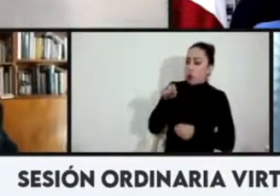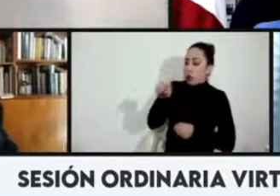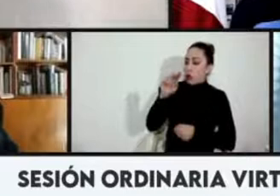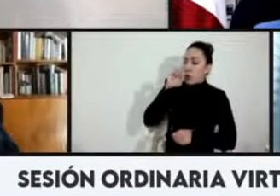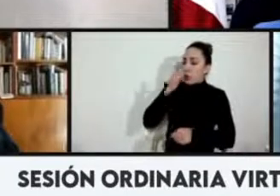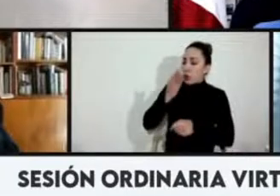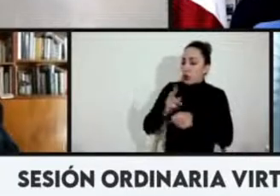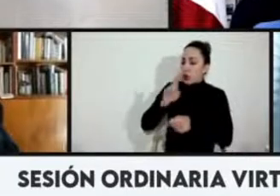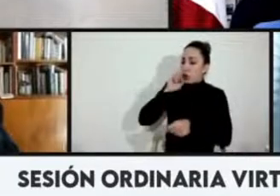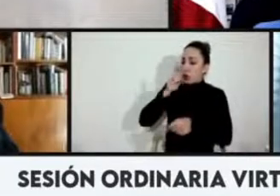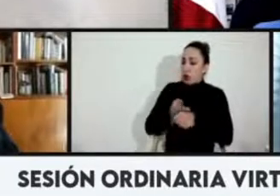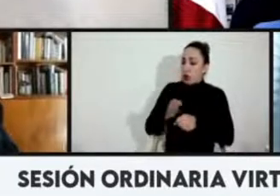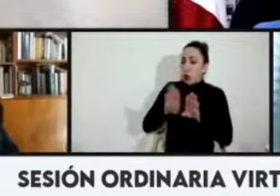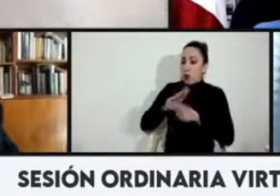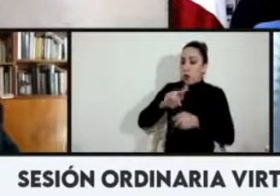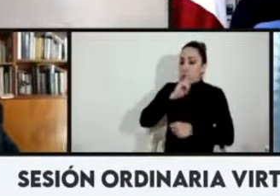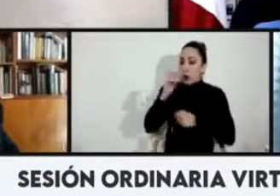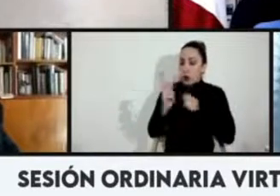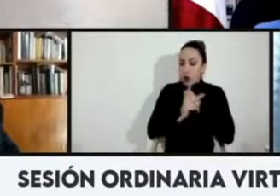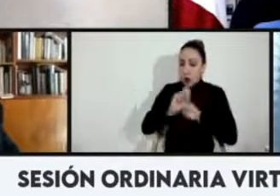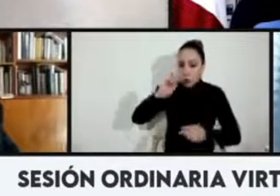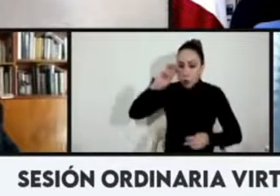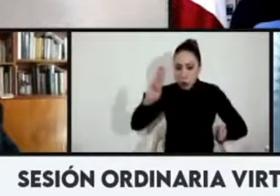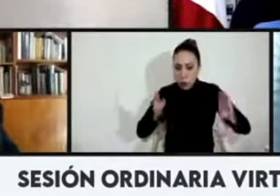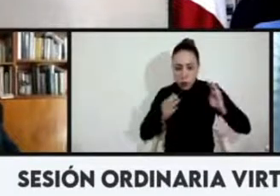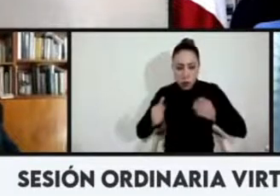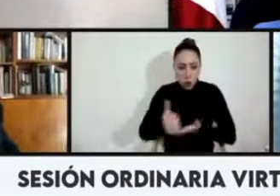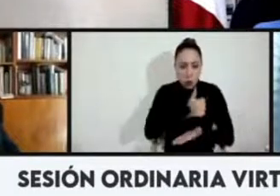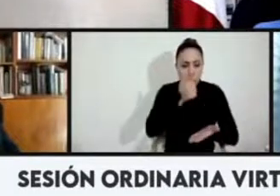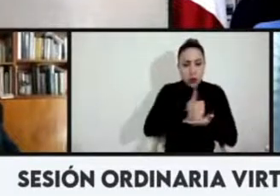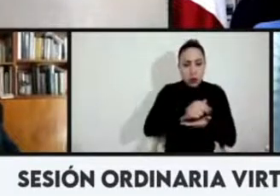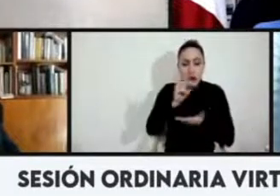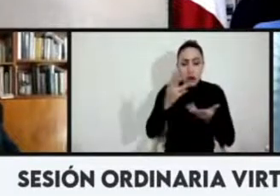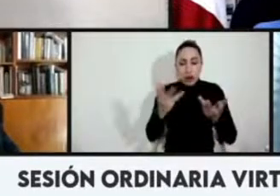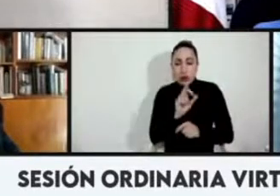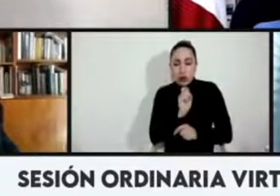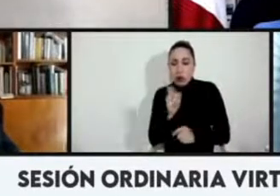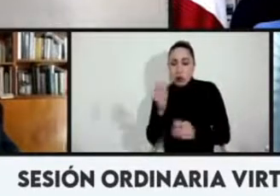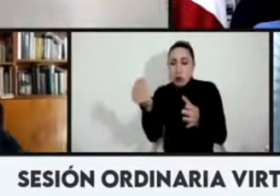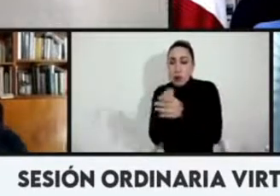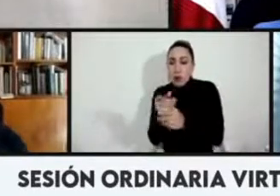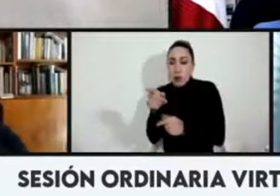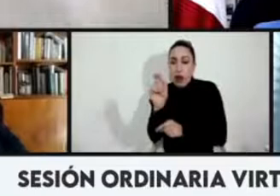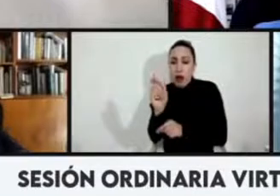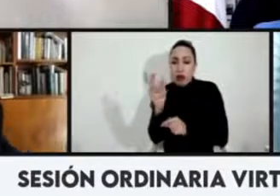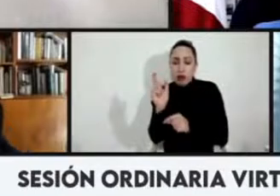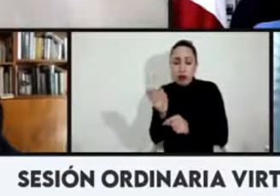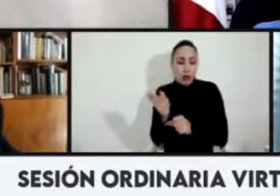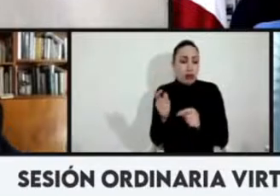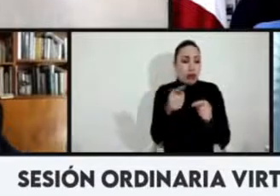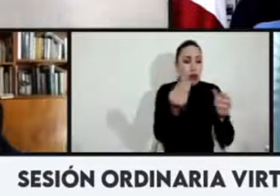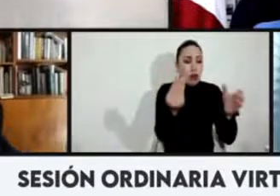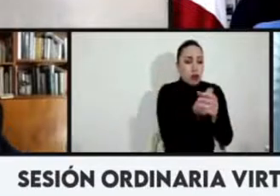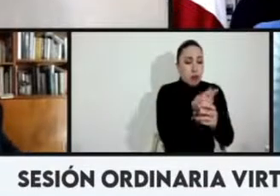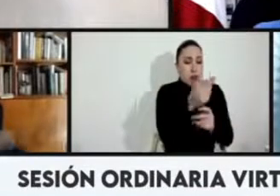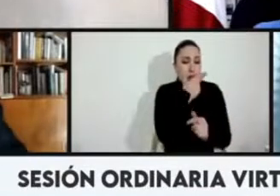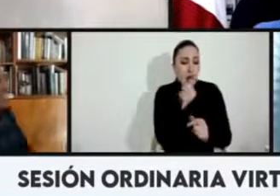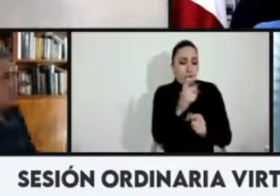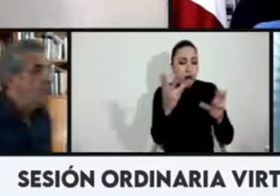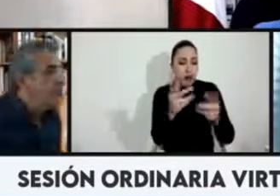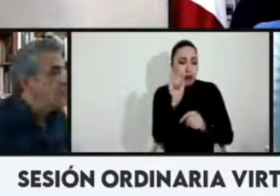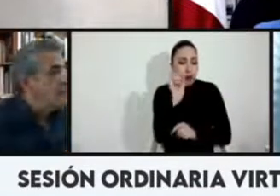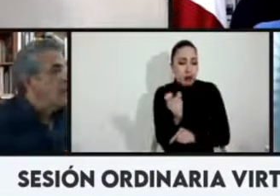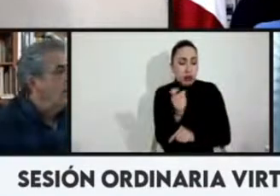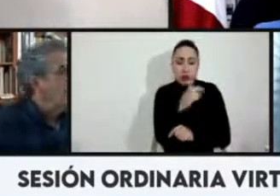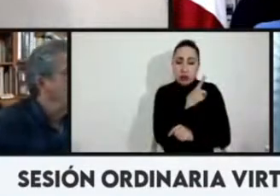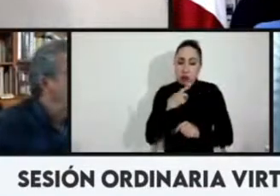país, una ciudad sin estereotipos ni violencia, con igualdad de derechos y oportunidades.